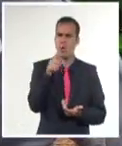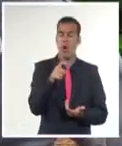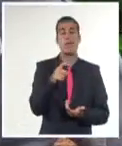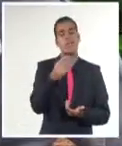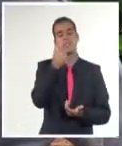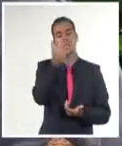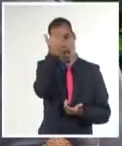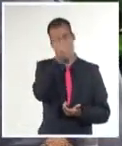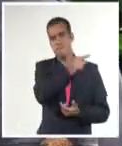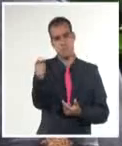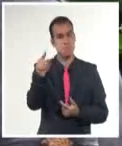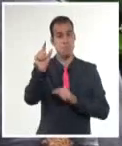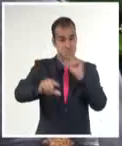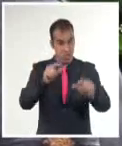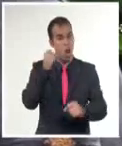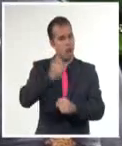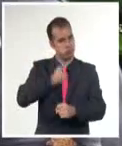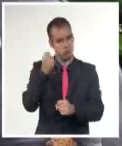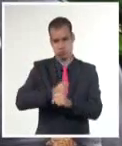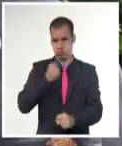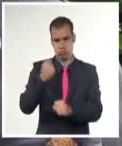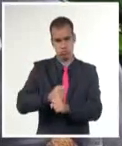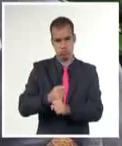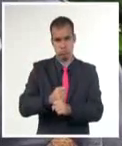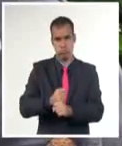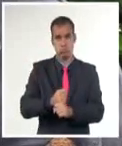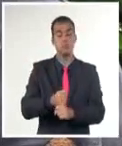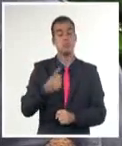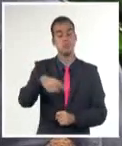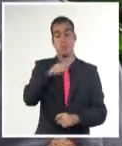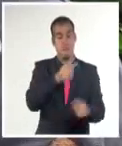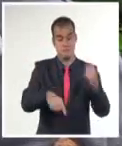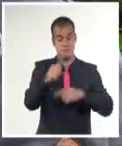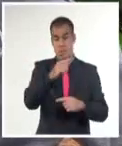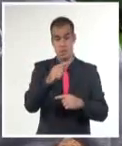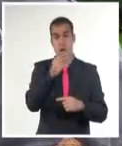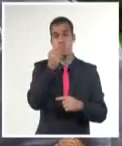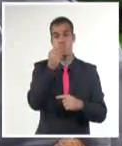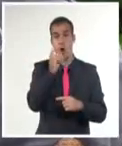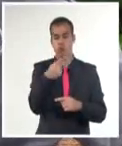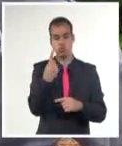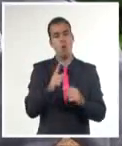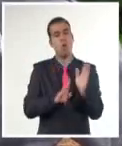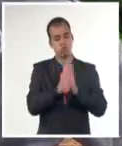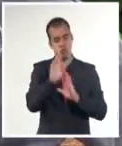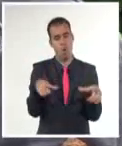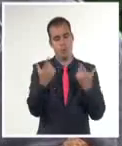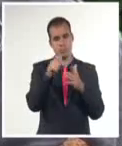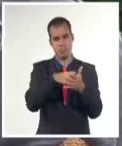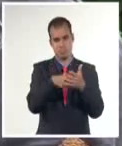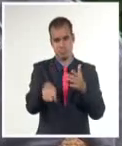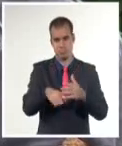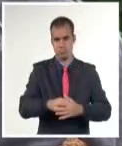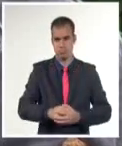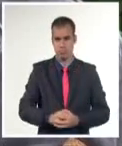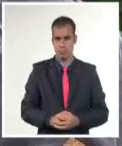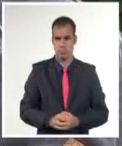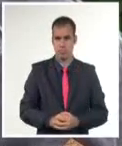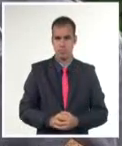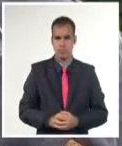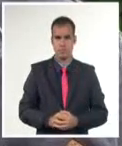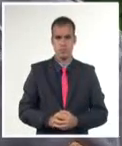los apicultores, que son el escenario primario para alcanzar esa meta, unido a